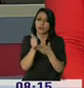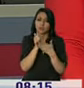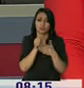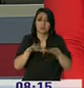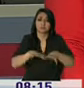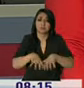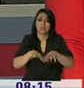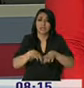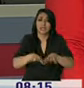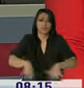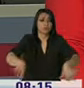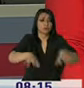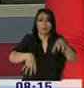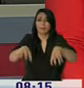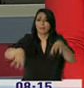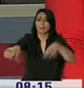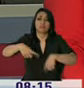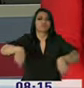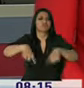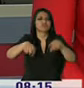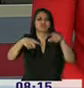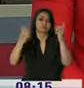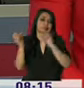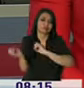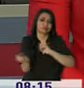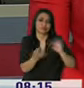callejeros que deambulan por la zona.